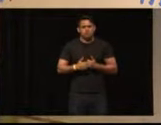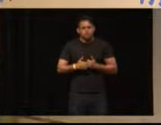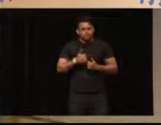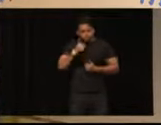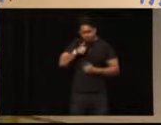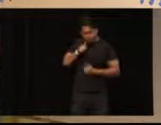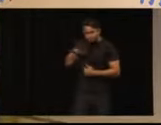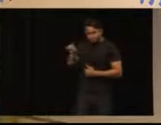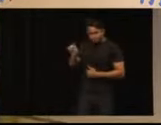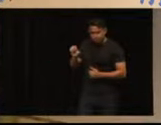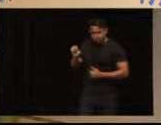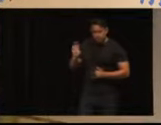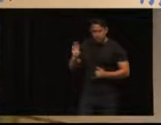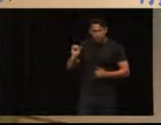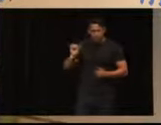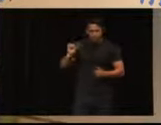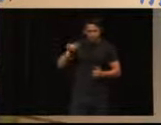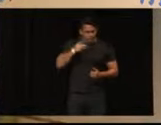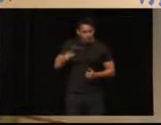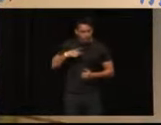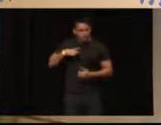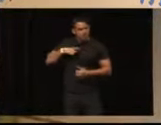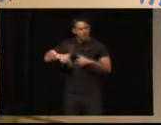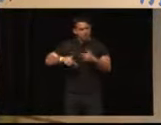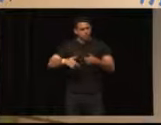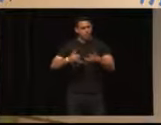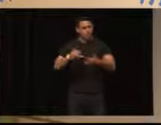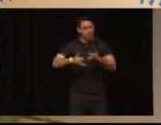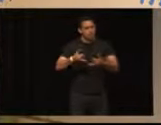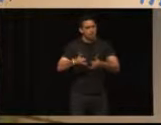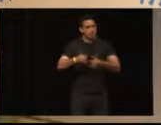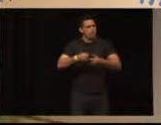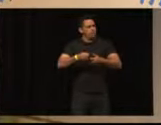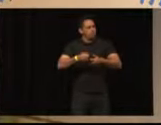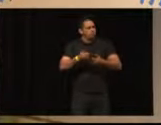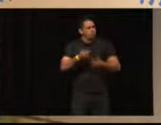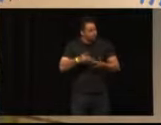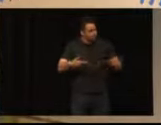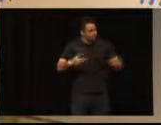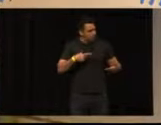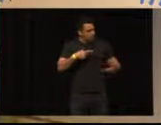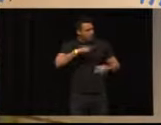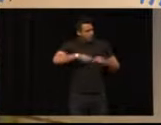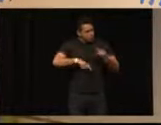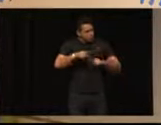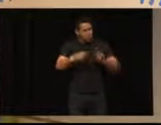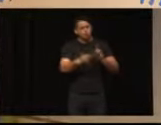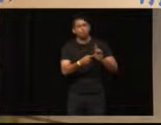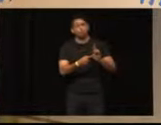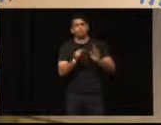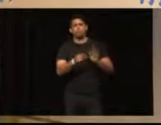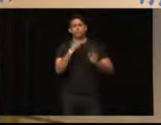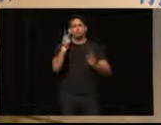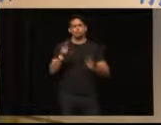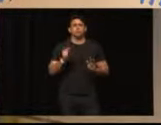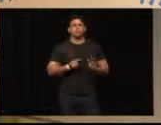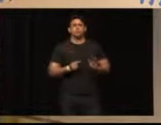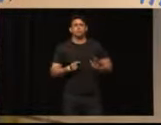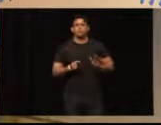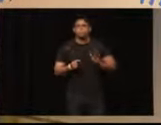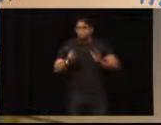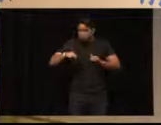Cuando Débora habla sobre la actividad de diversión, yo hoy hablo de un producto y vine a hablar sobre